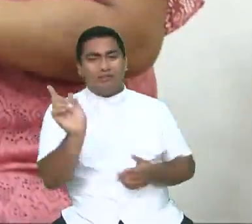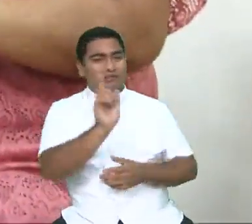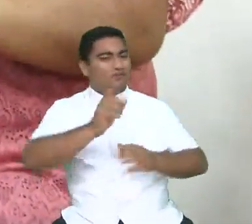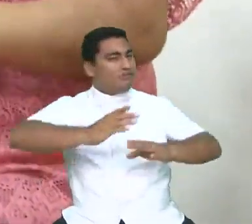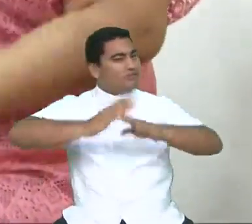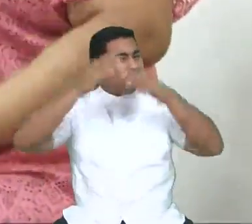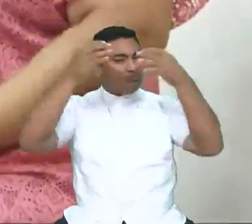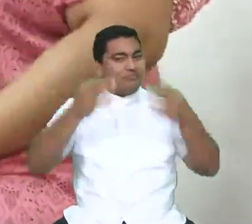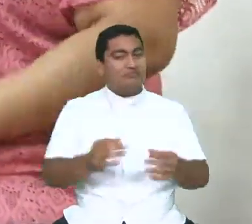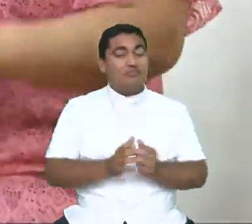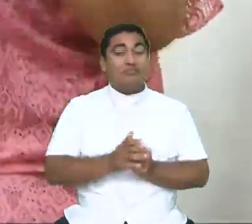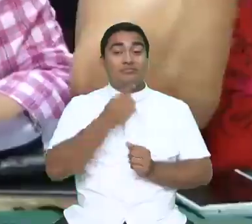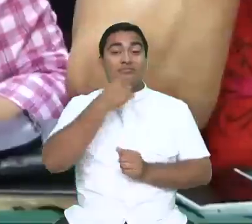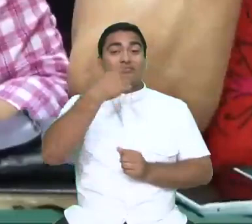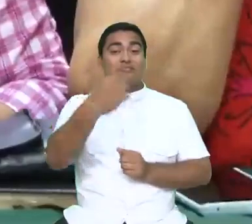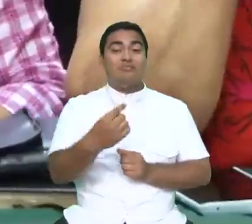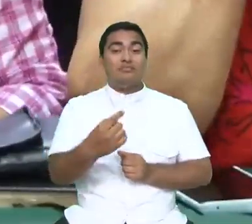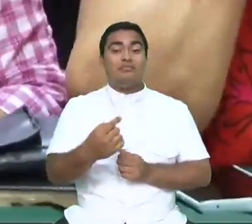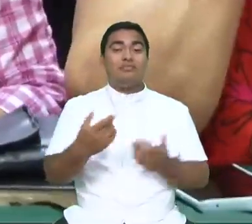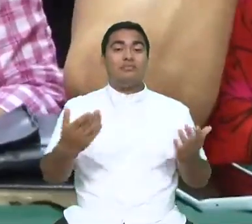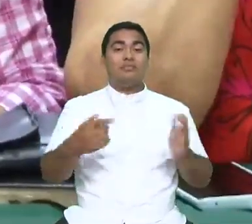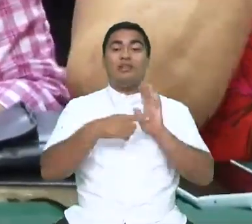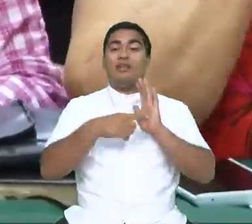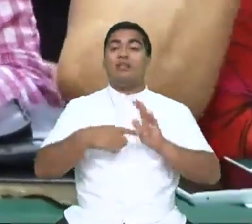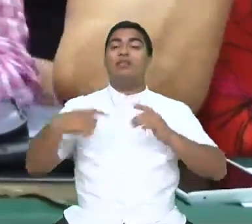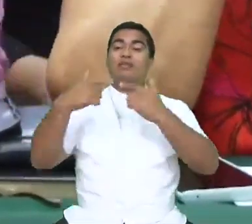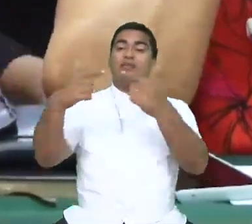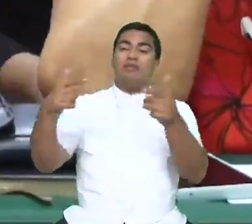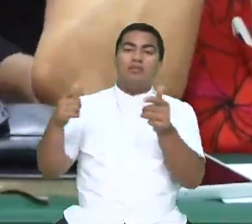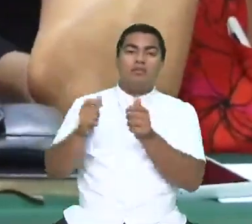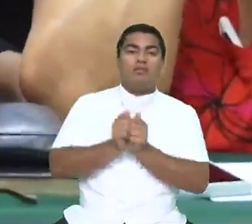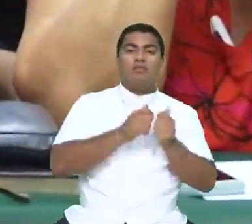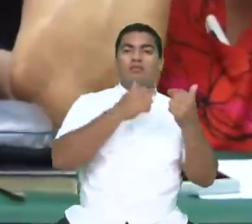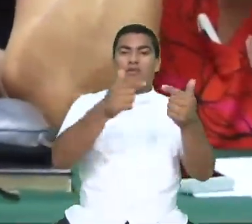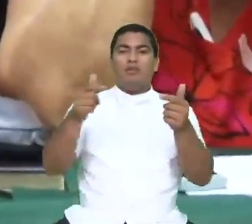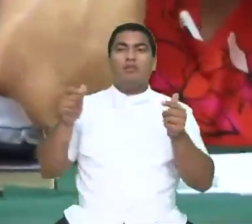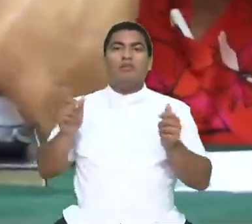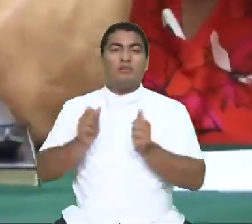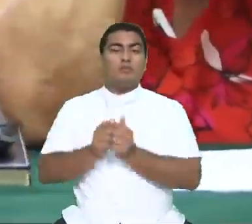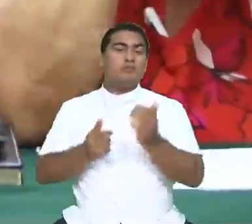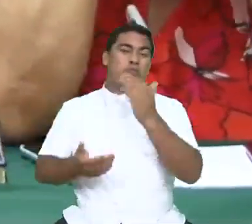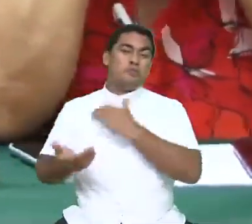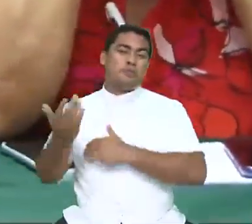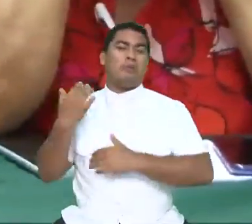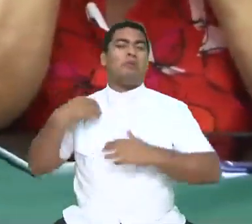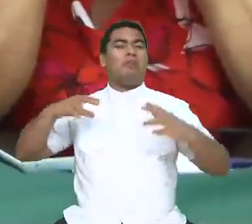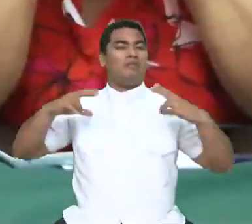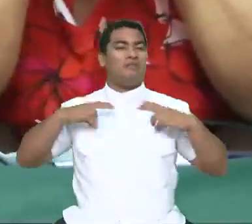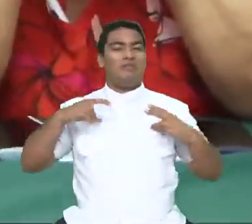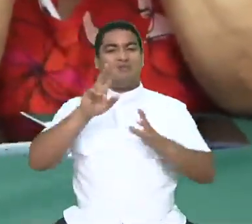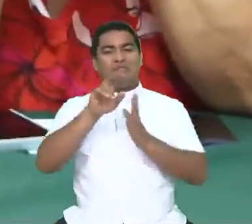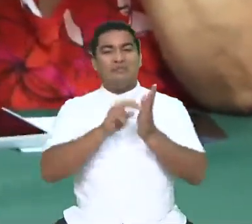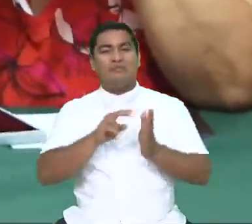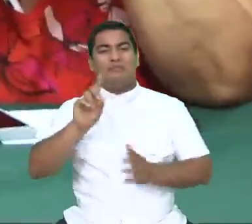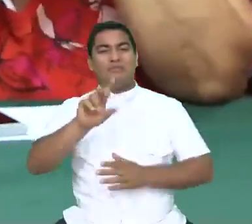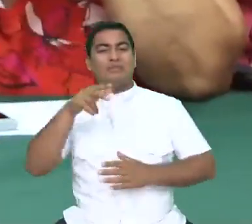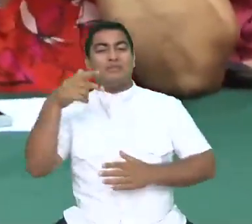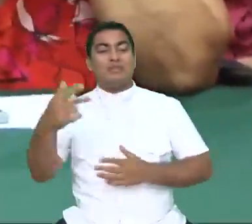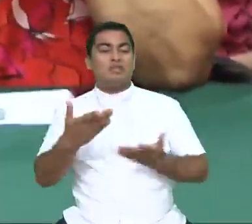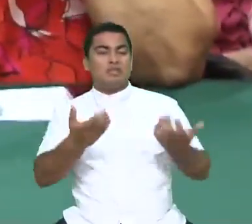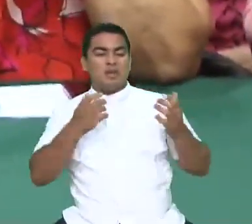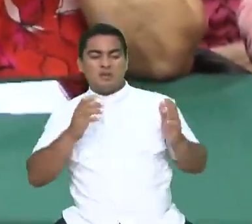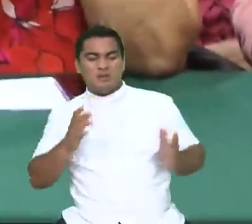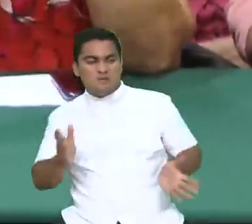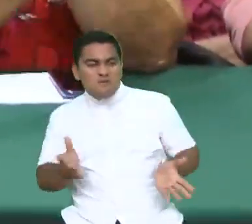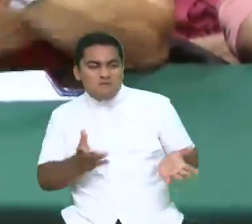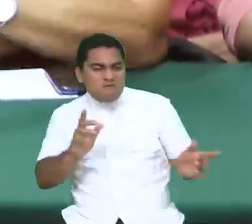manifestaron el rechazo hacia el actuar de los grupos reaccionarios que desde los acontecimientos de abril del 2018 han querido